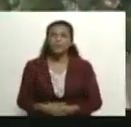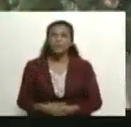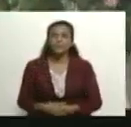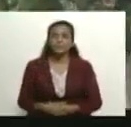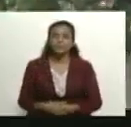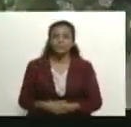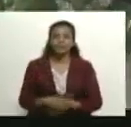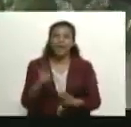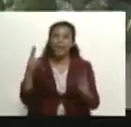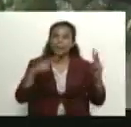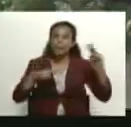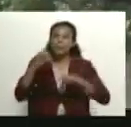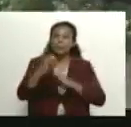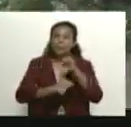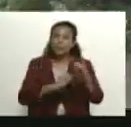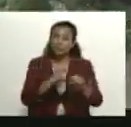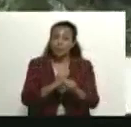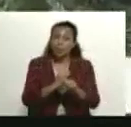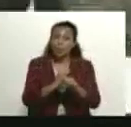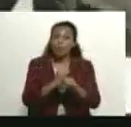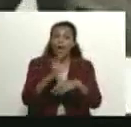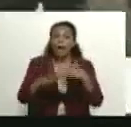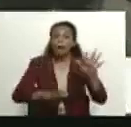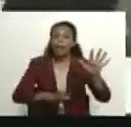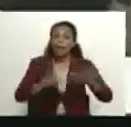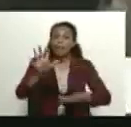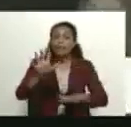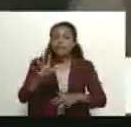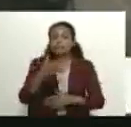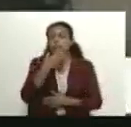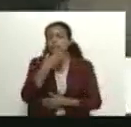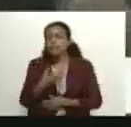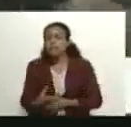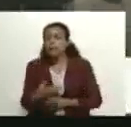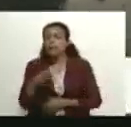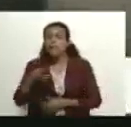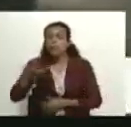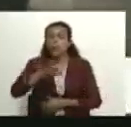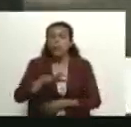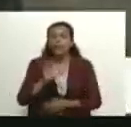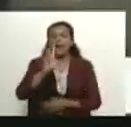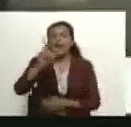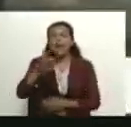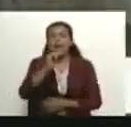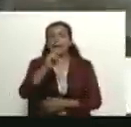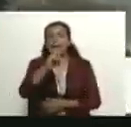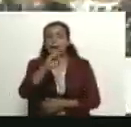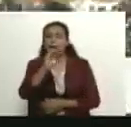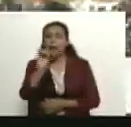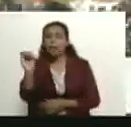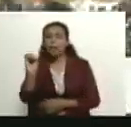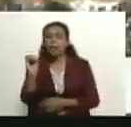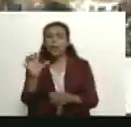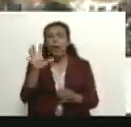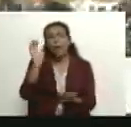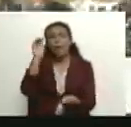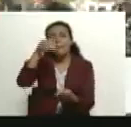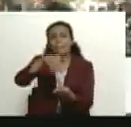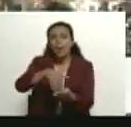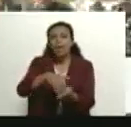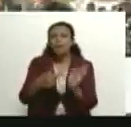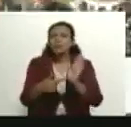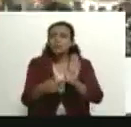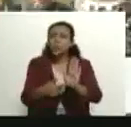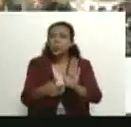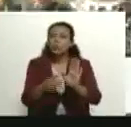Esta exposición internacional se extenderá hasta el 15 de diciembre en los municipios Girardot y Santos Michelena. Es un evento